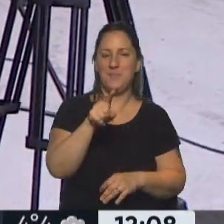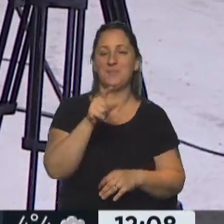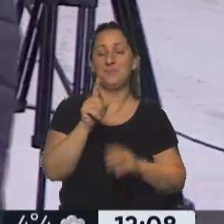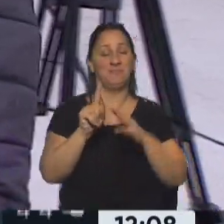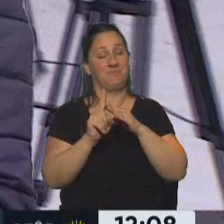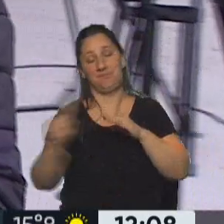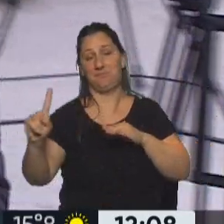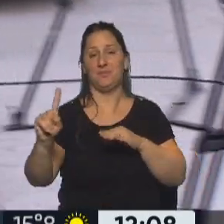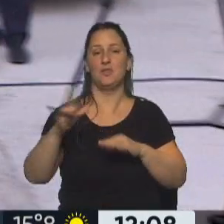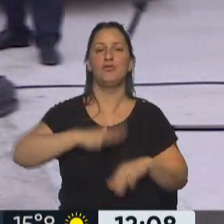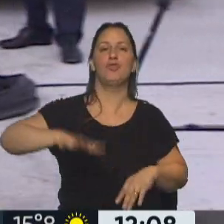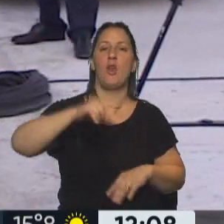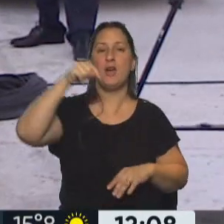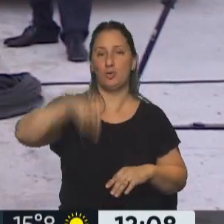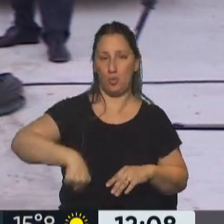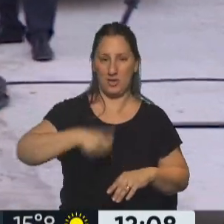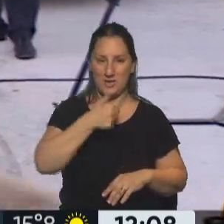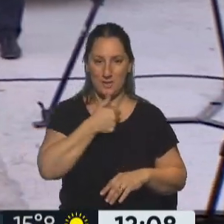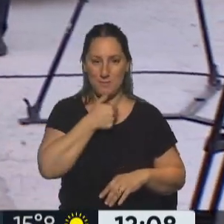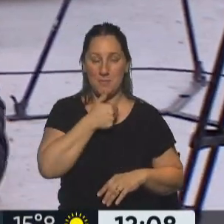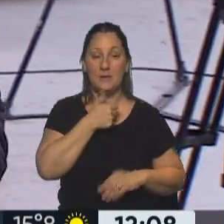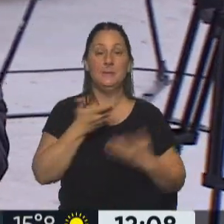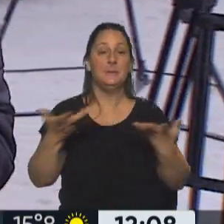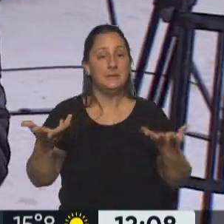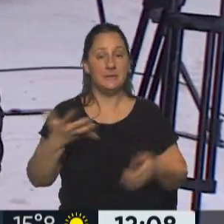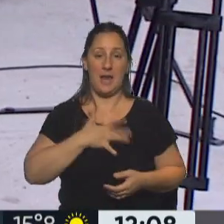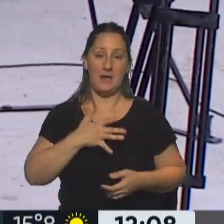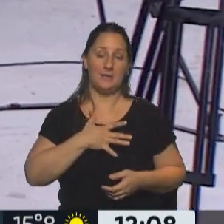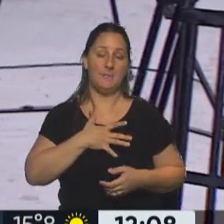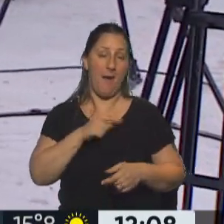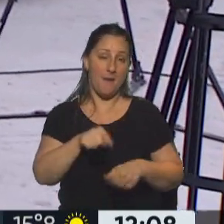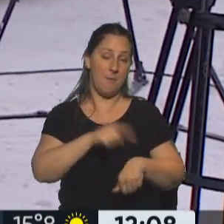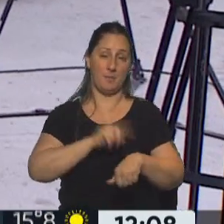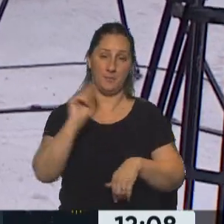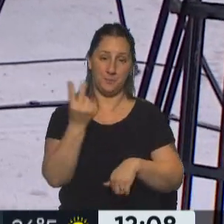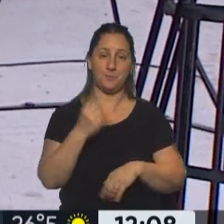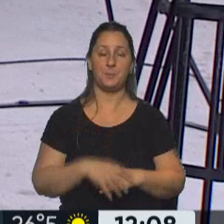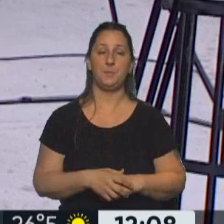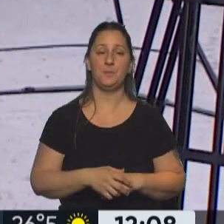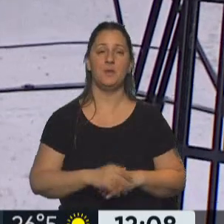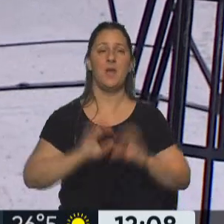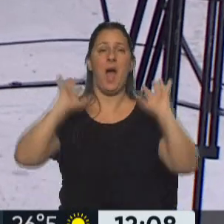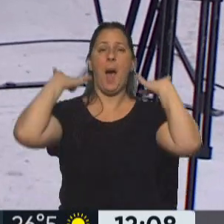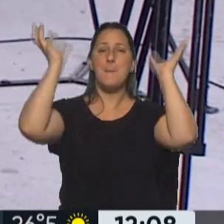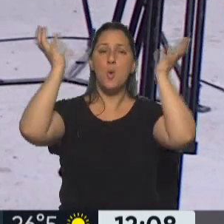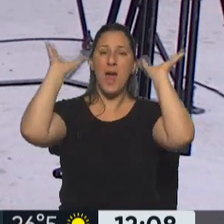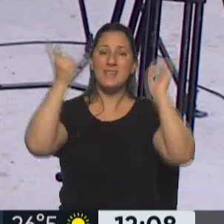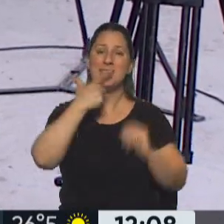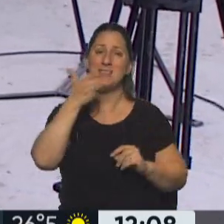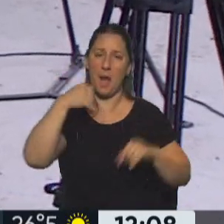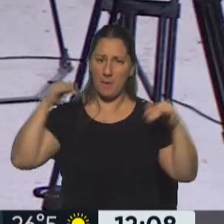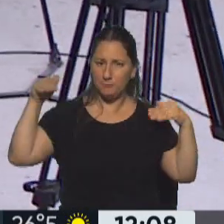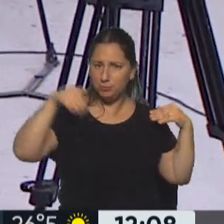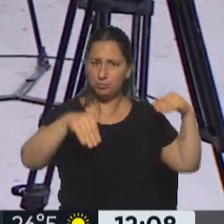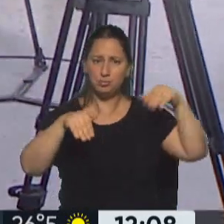San Francisco Solano, de la zona sur de Quilmes, y que lamentablemente encontrara la tragedia. Concurrieron varias ambulancias del SAME.